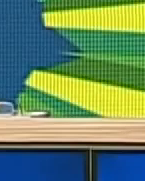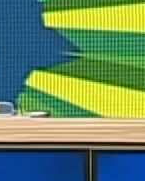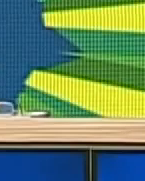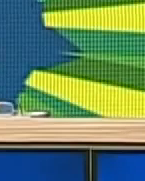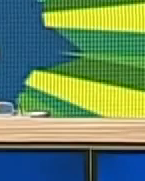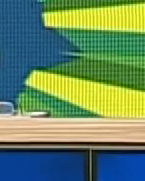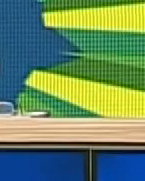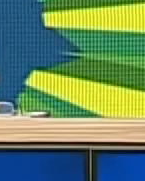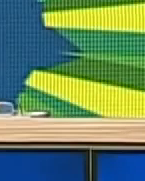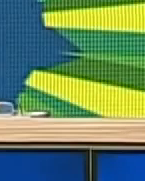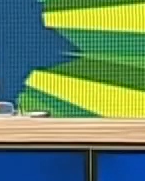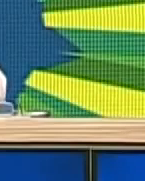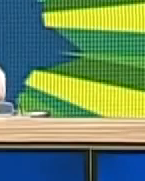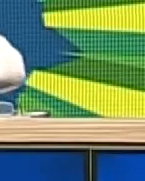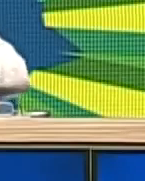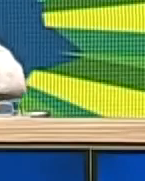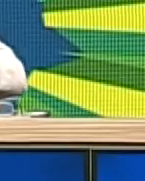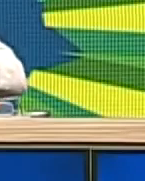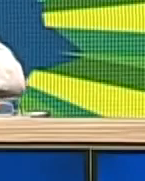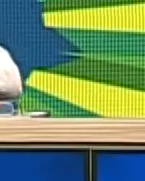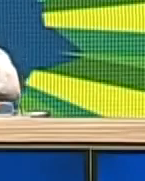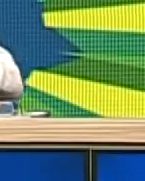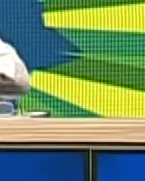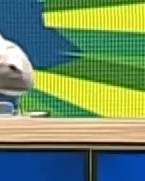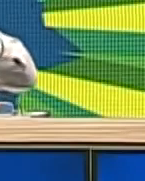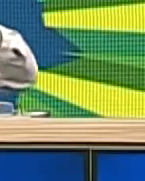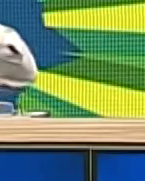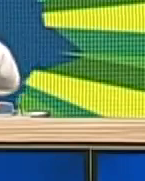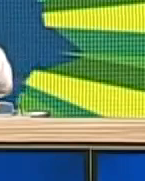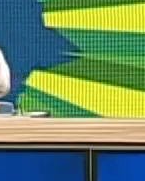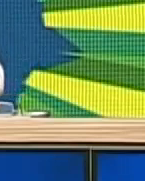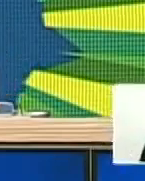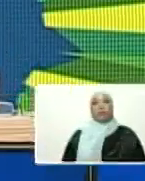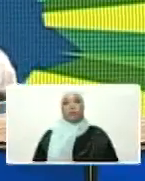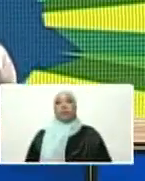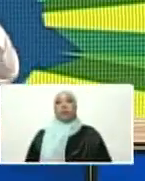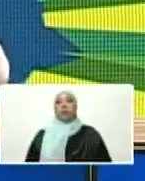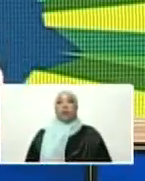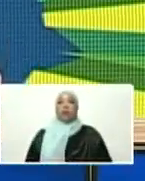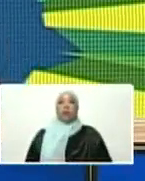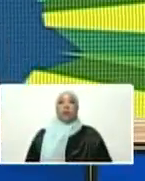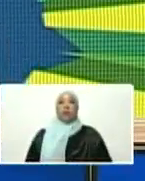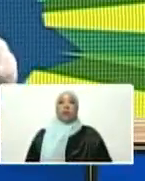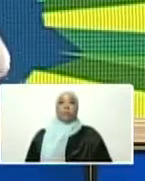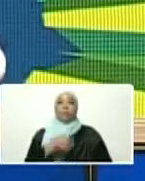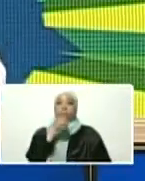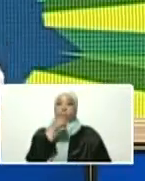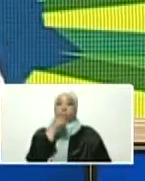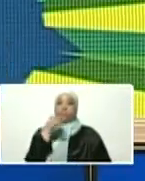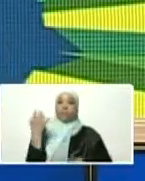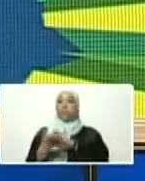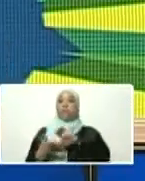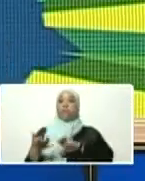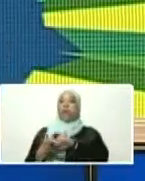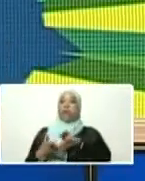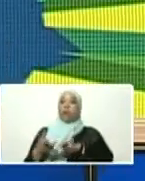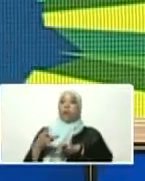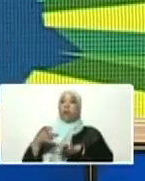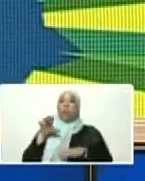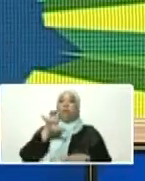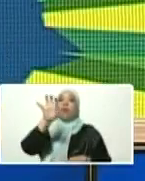Pero todas las fórmulas aplicadas, todas, para implosionar, colapsar y destruir un